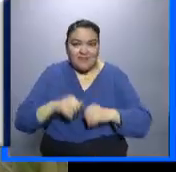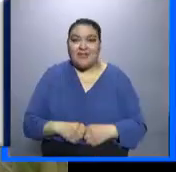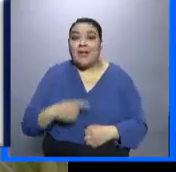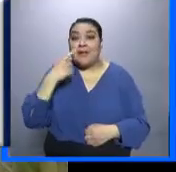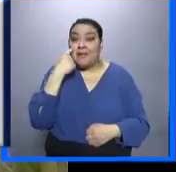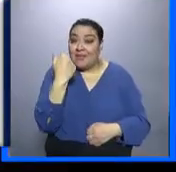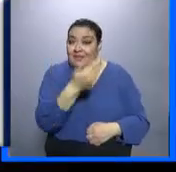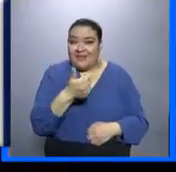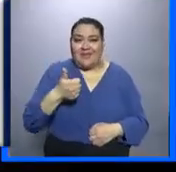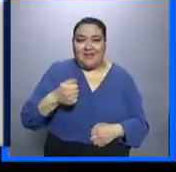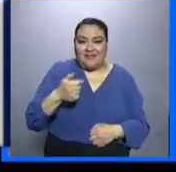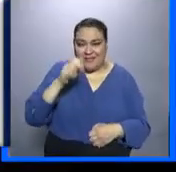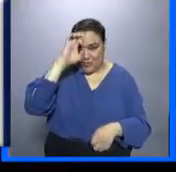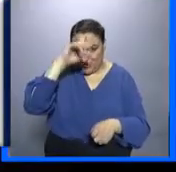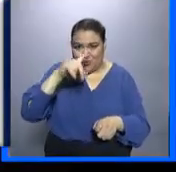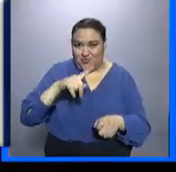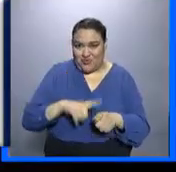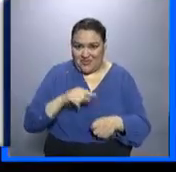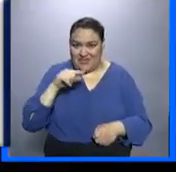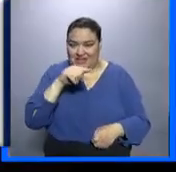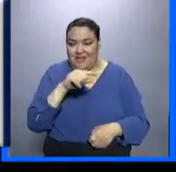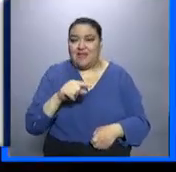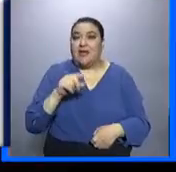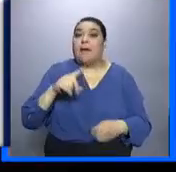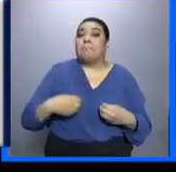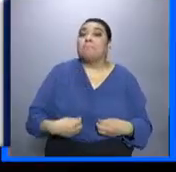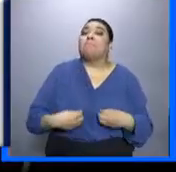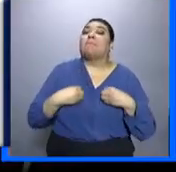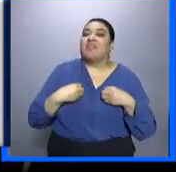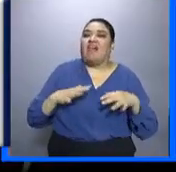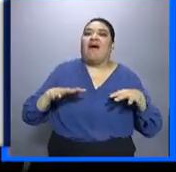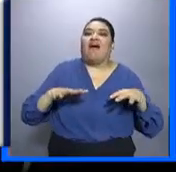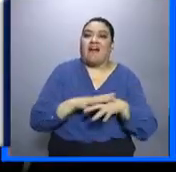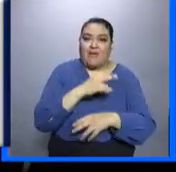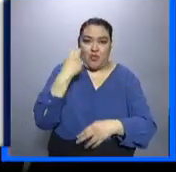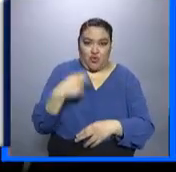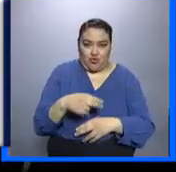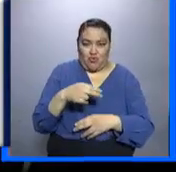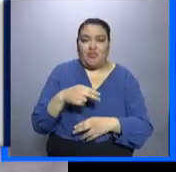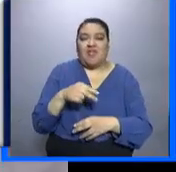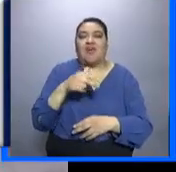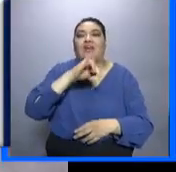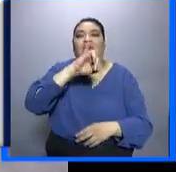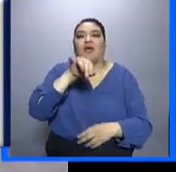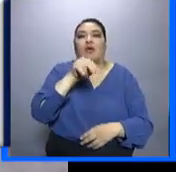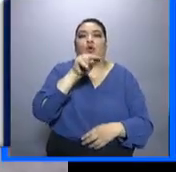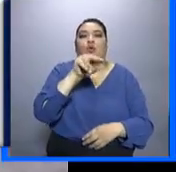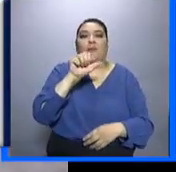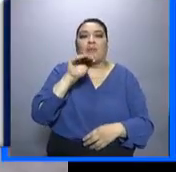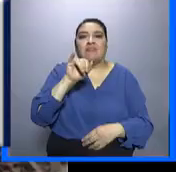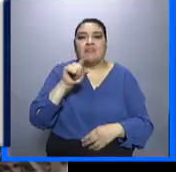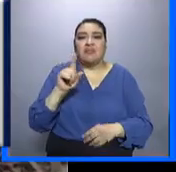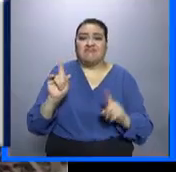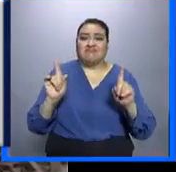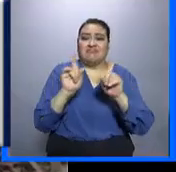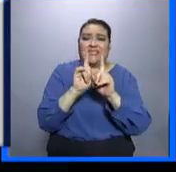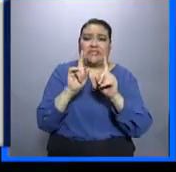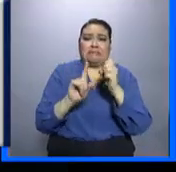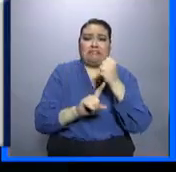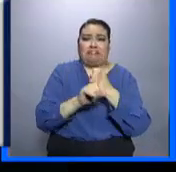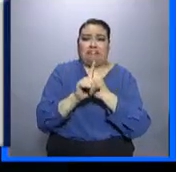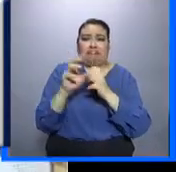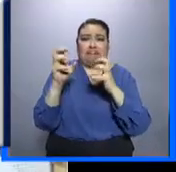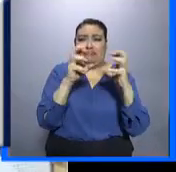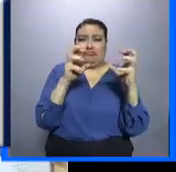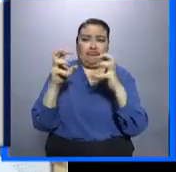pierda nuestra programación cultural. En La vida cambia, de Juan Manuel Torres, un matrimonio en crisis tendrá que enfrentarse